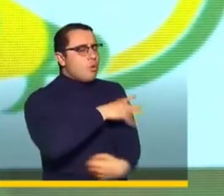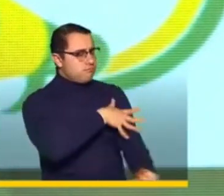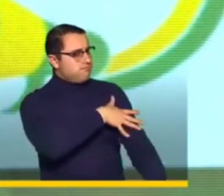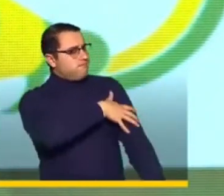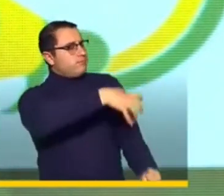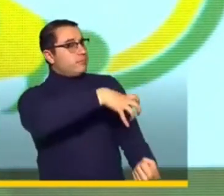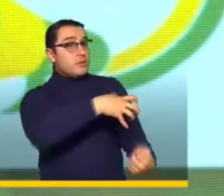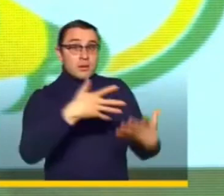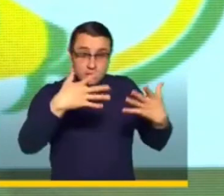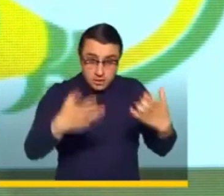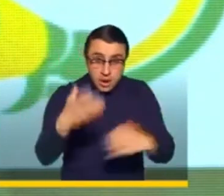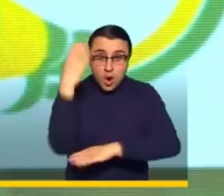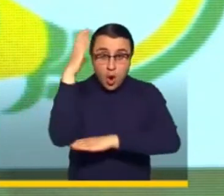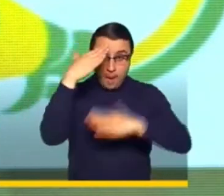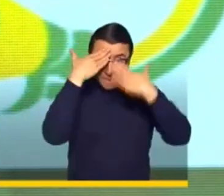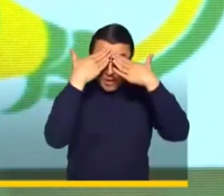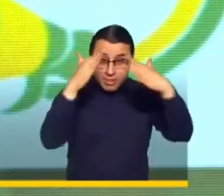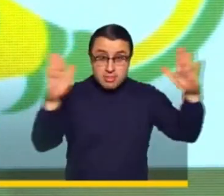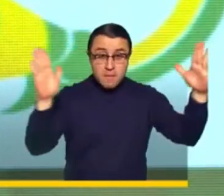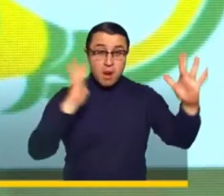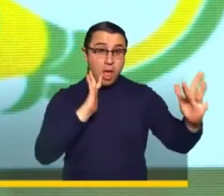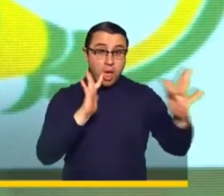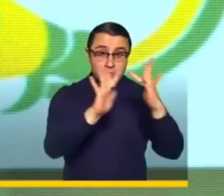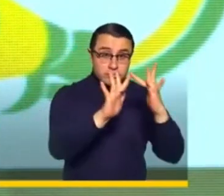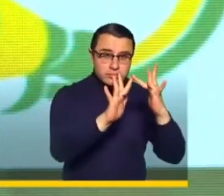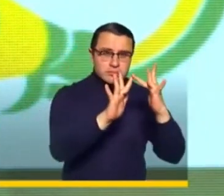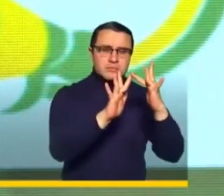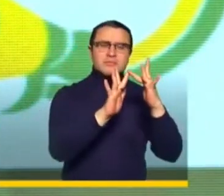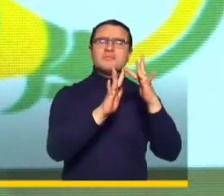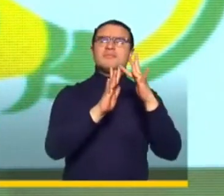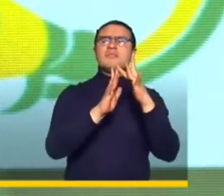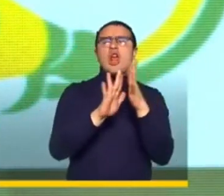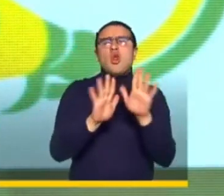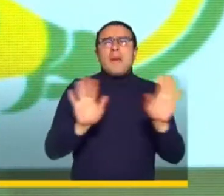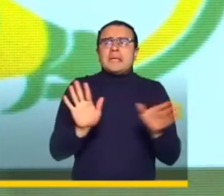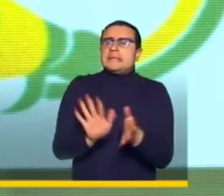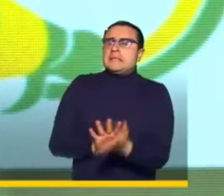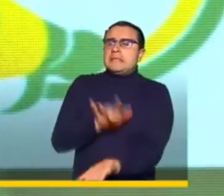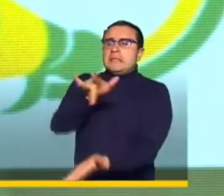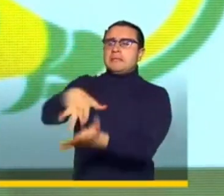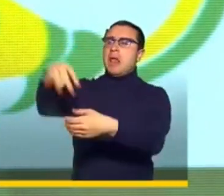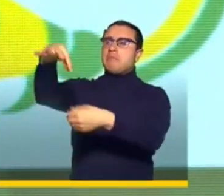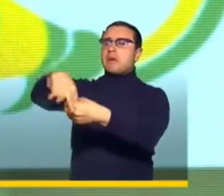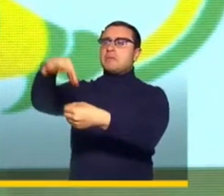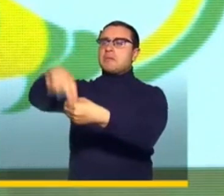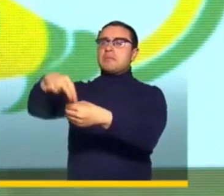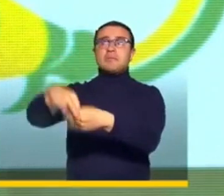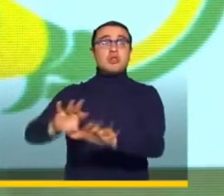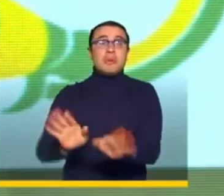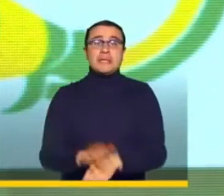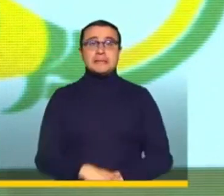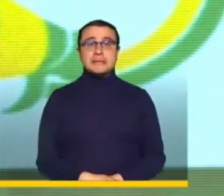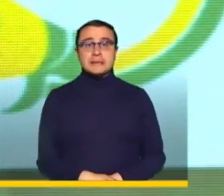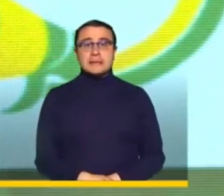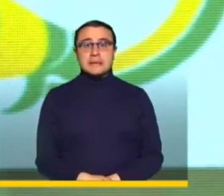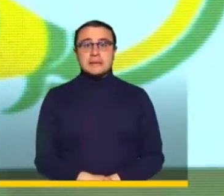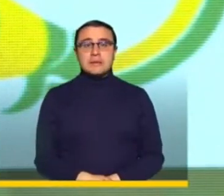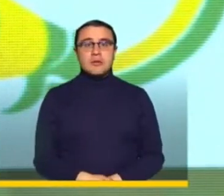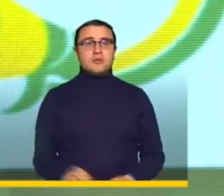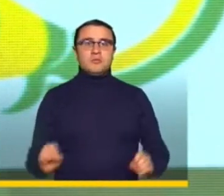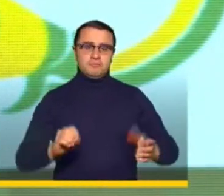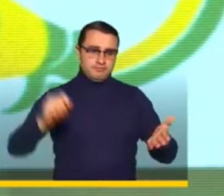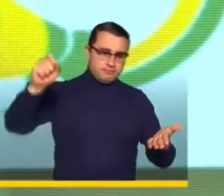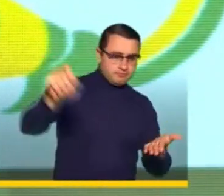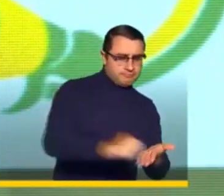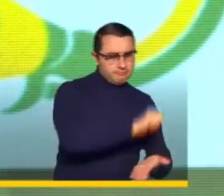Colombia democrática, eso no es simplemente ir a elecciones. Eso no es simplemente votar por